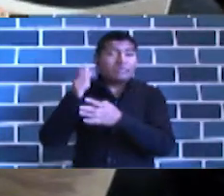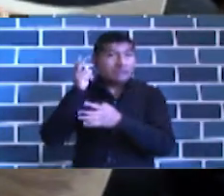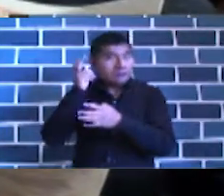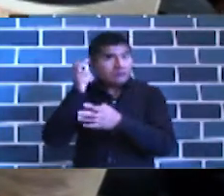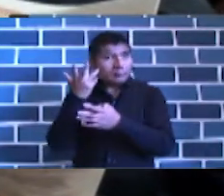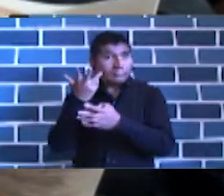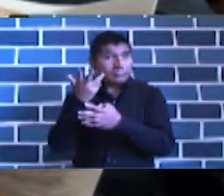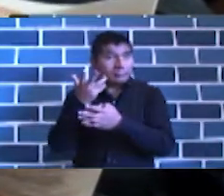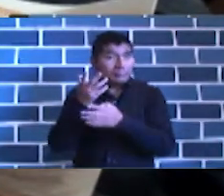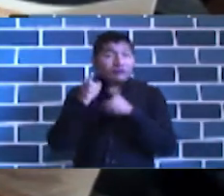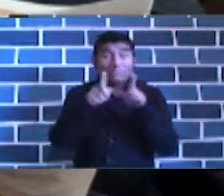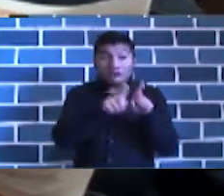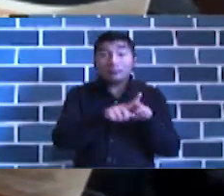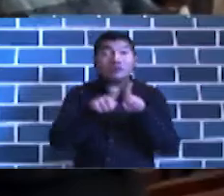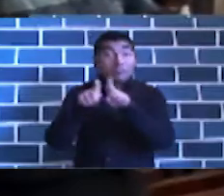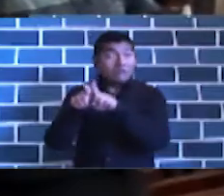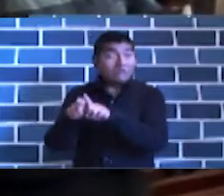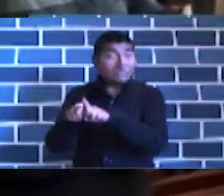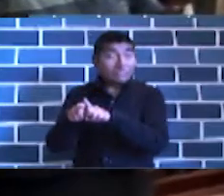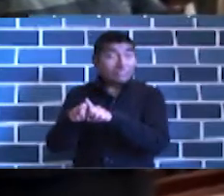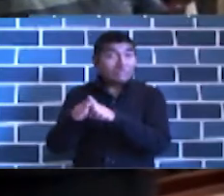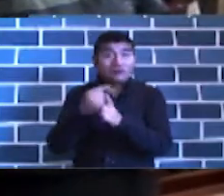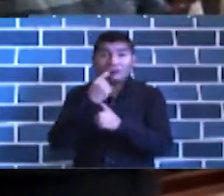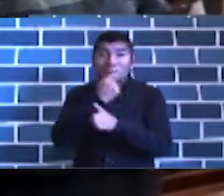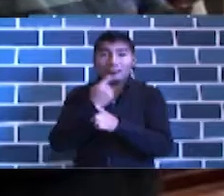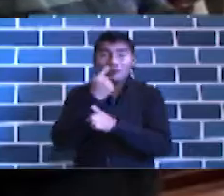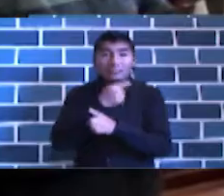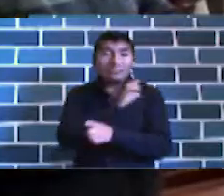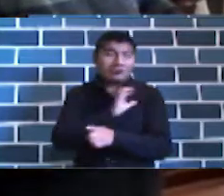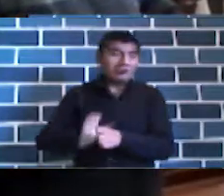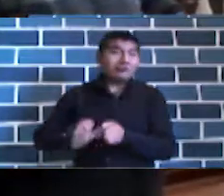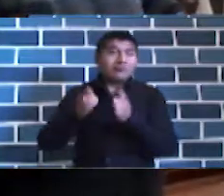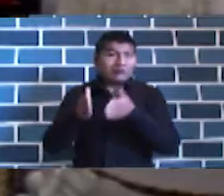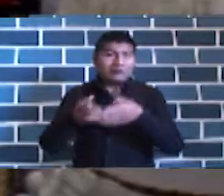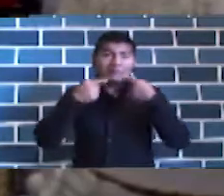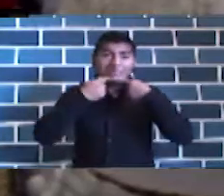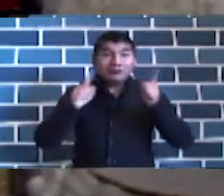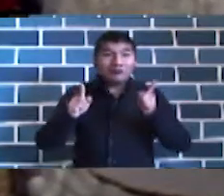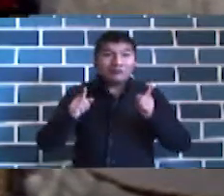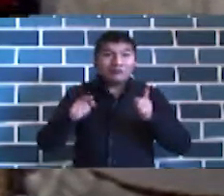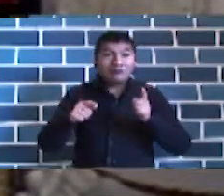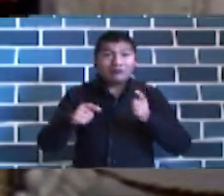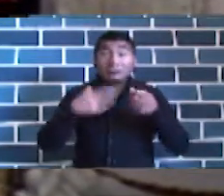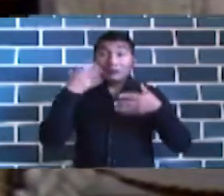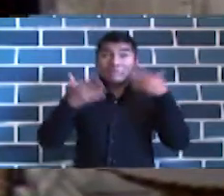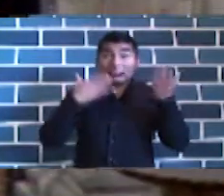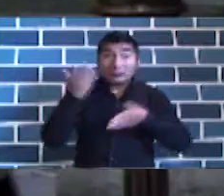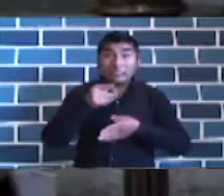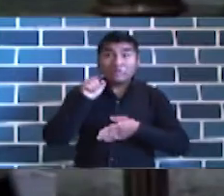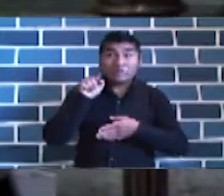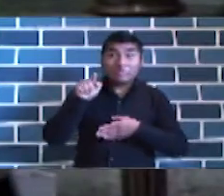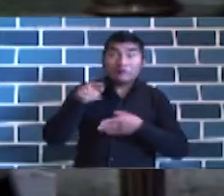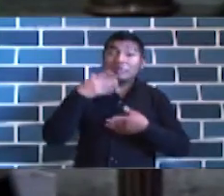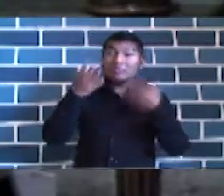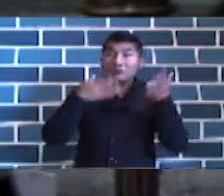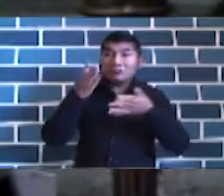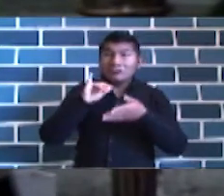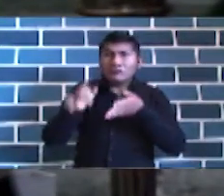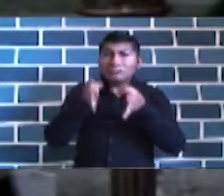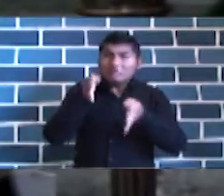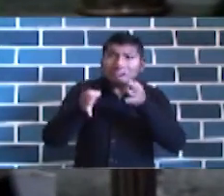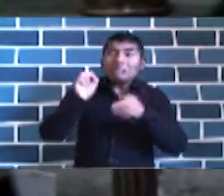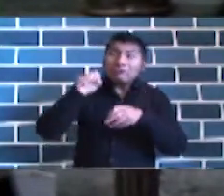escuchamos inclusive en los labios de los cristianos. Nos contentamos con hablar de